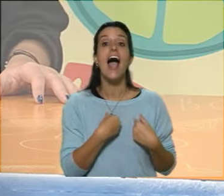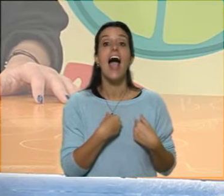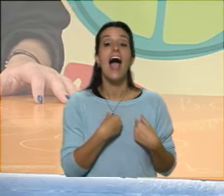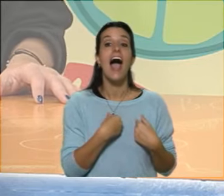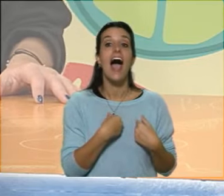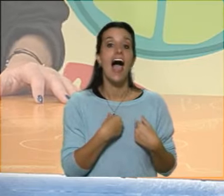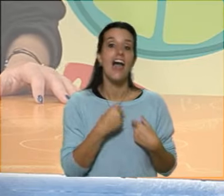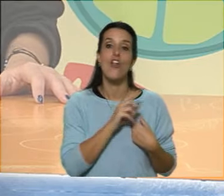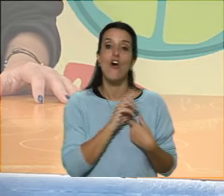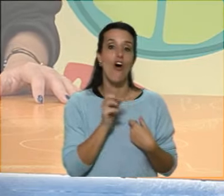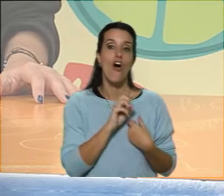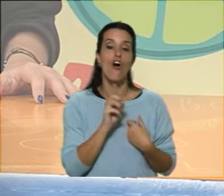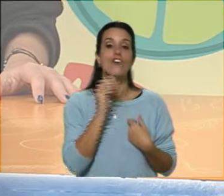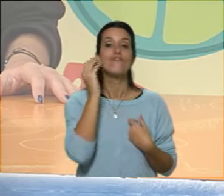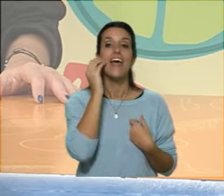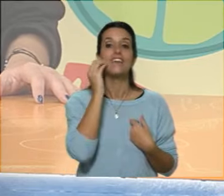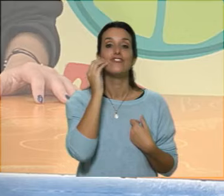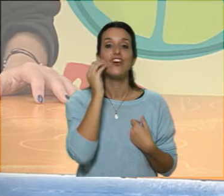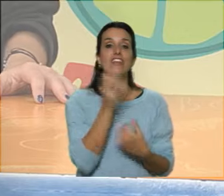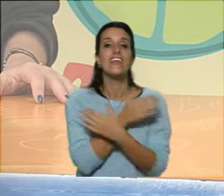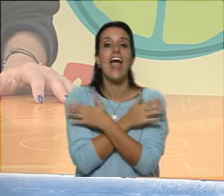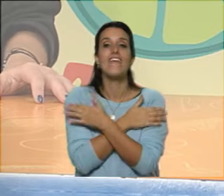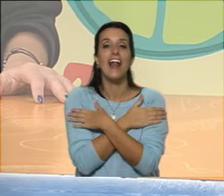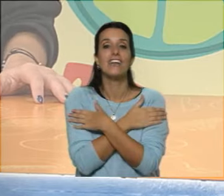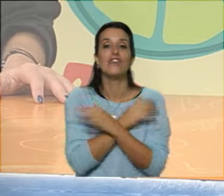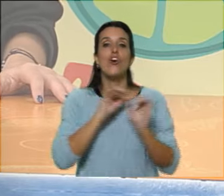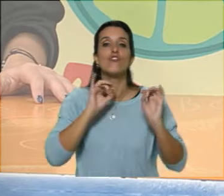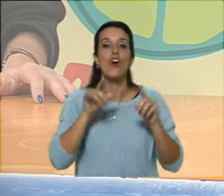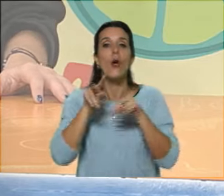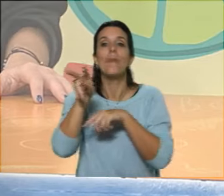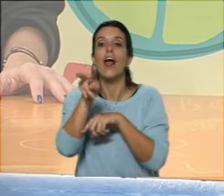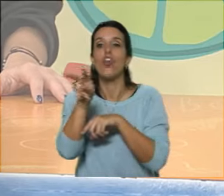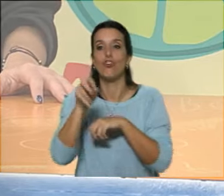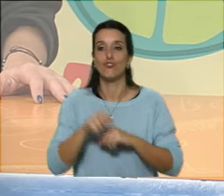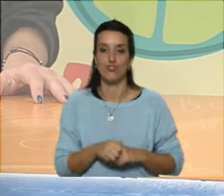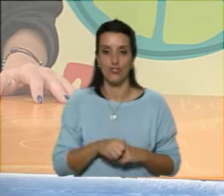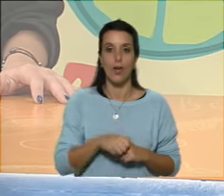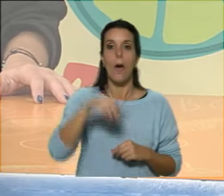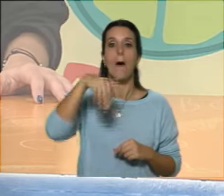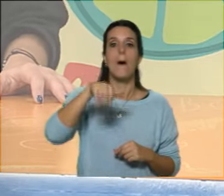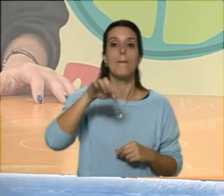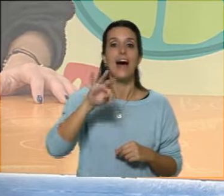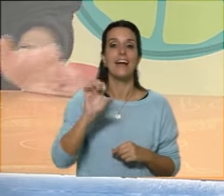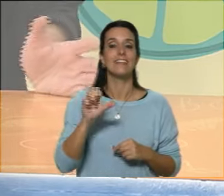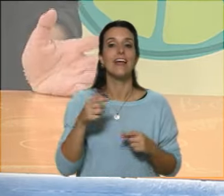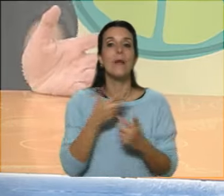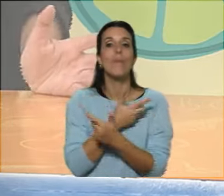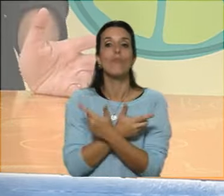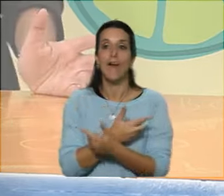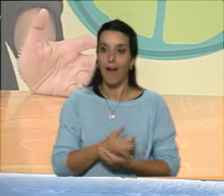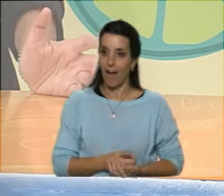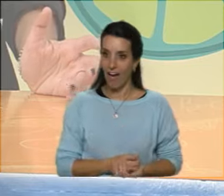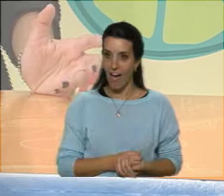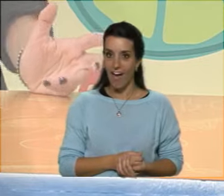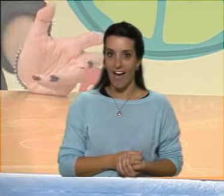sutiles. No. Besos y abrazos solo para ustedes dos. Maite de Punta Carretas,